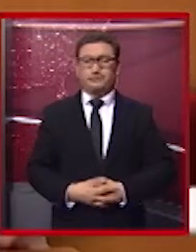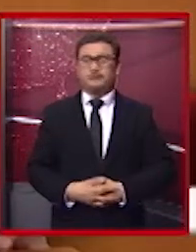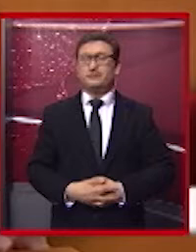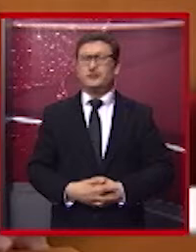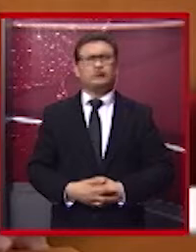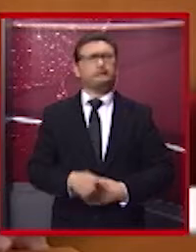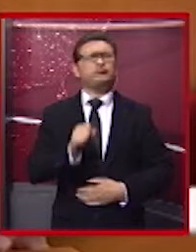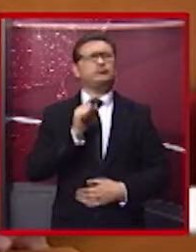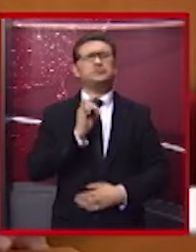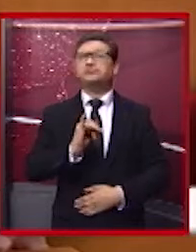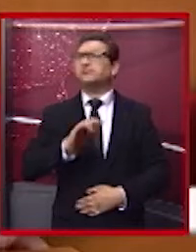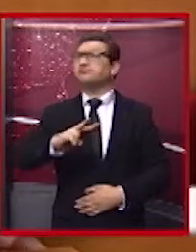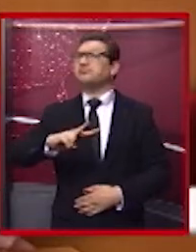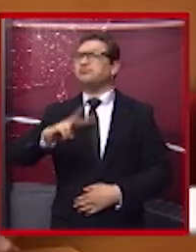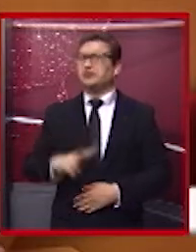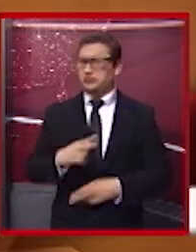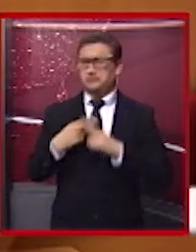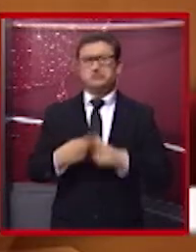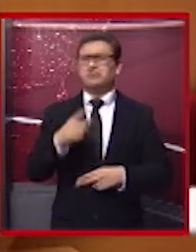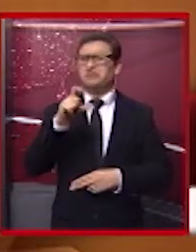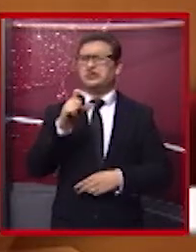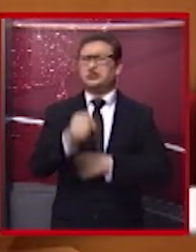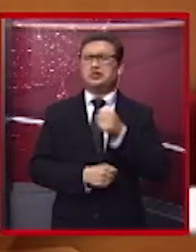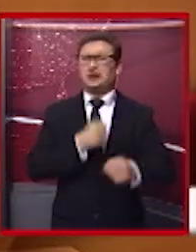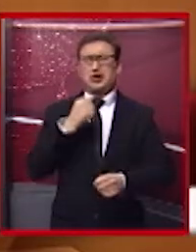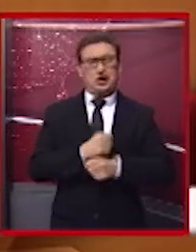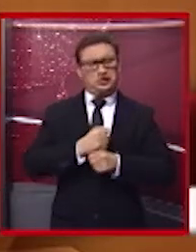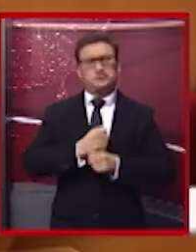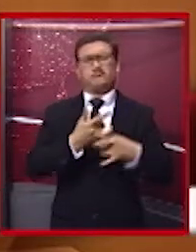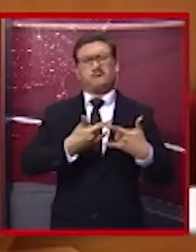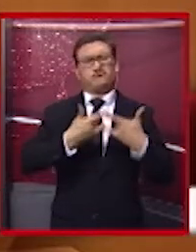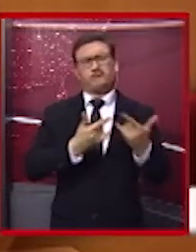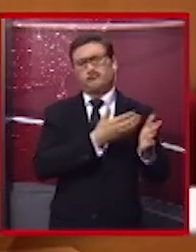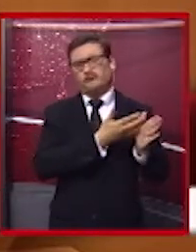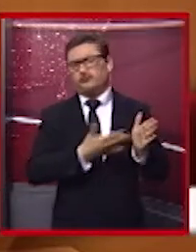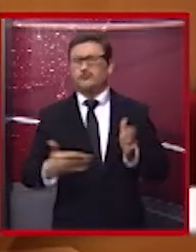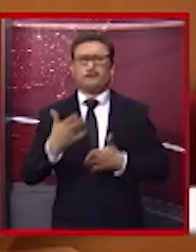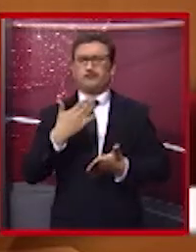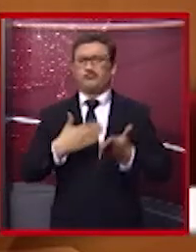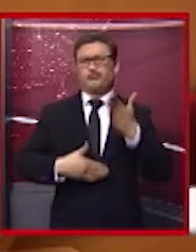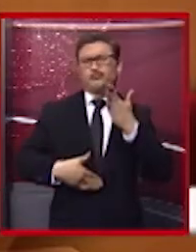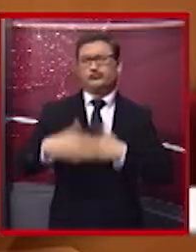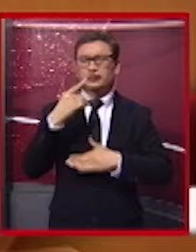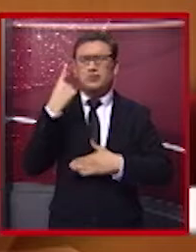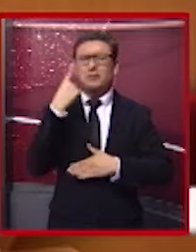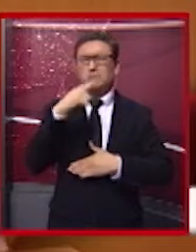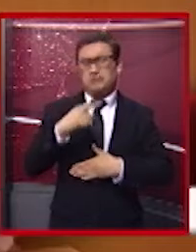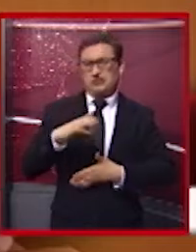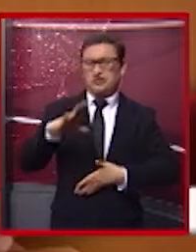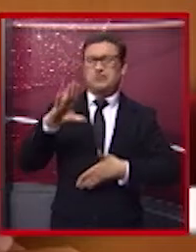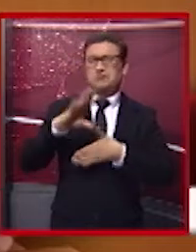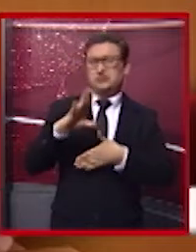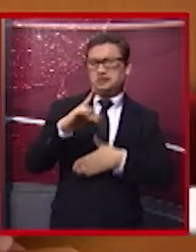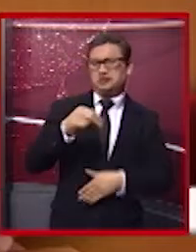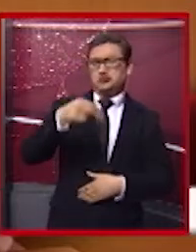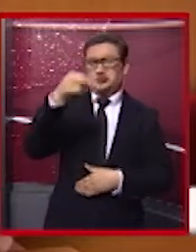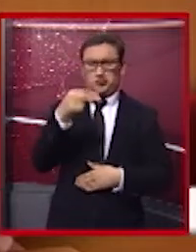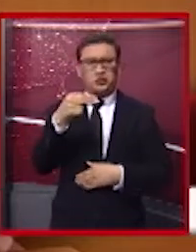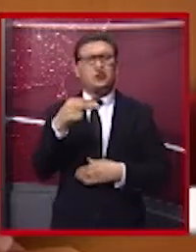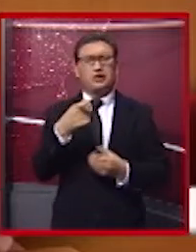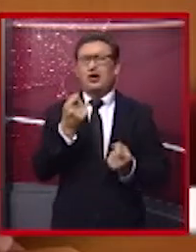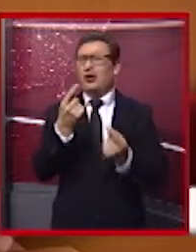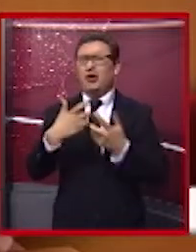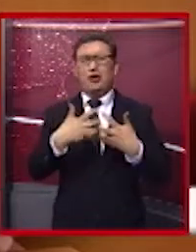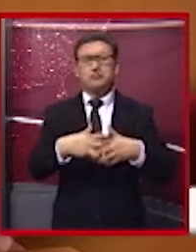Sí, es cierto. En estos 20 años de historia de éxito de la integración en América del Norte, hemos tenido una deuda con las pequeñas y